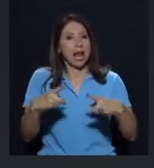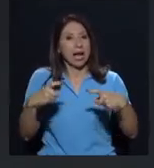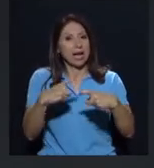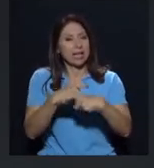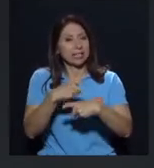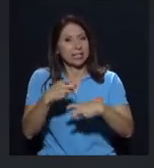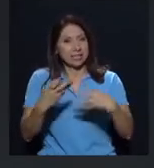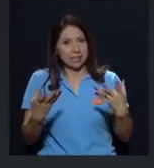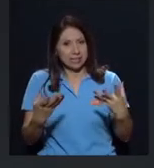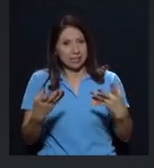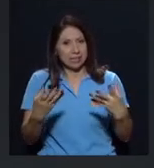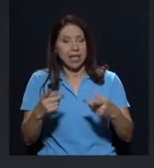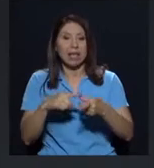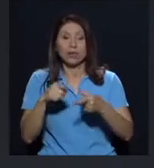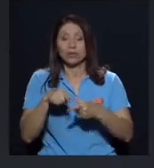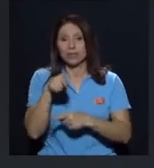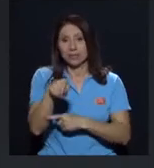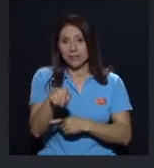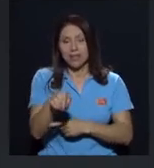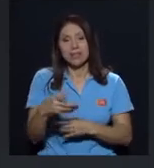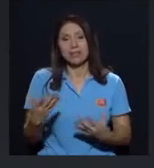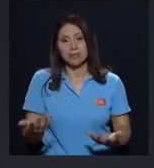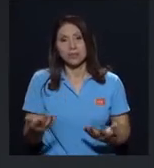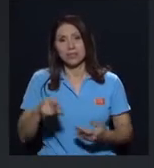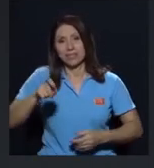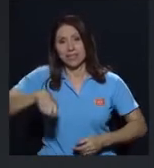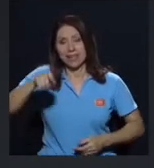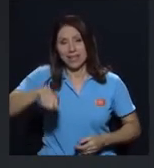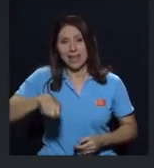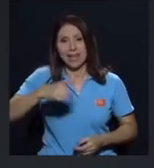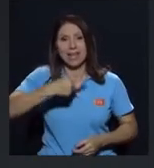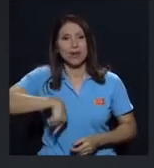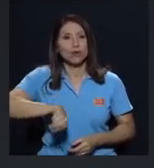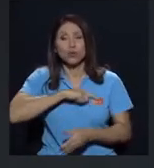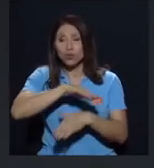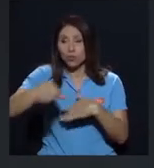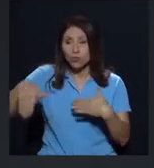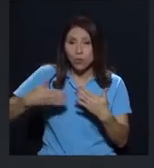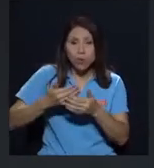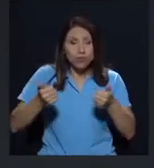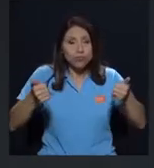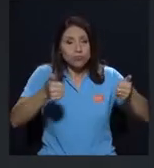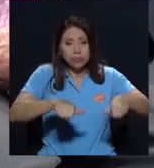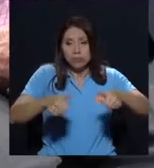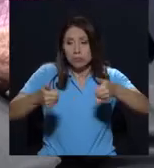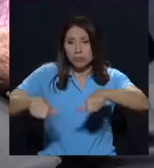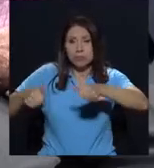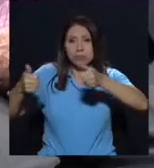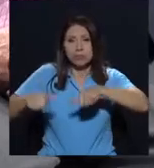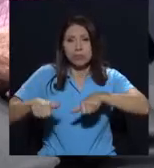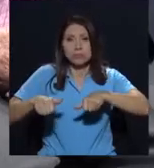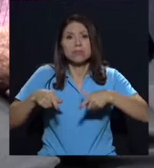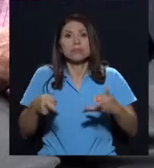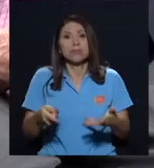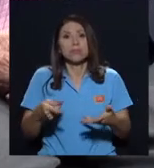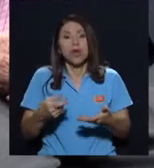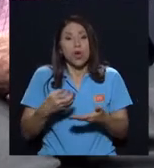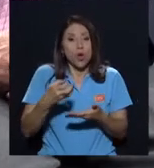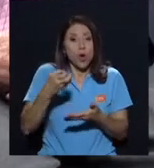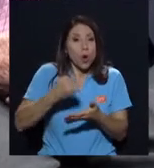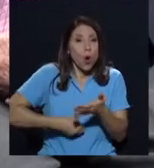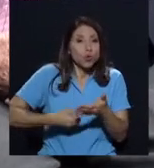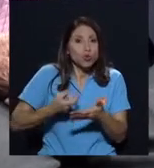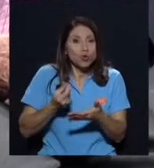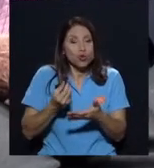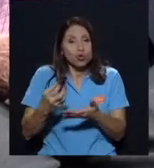es ese planteamiento al requiere que nos pongamos de acuerdo en cómo se van a repartir a los los costos